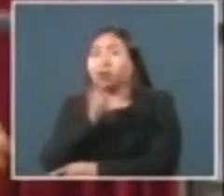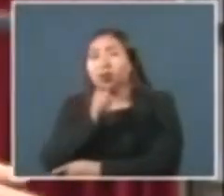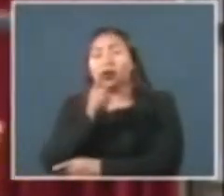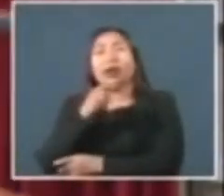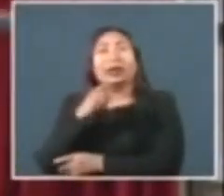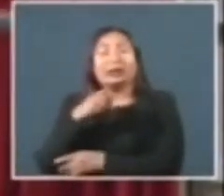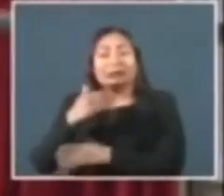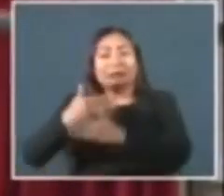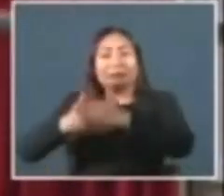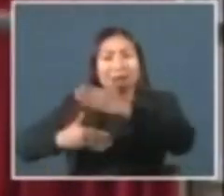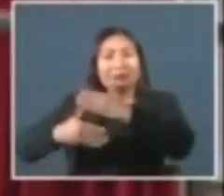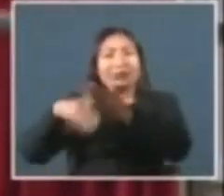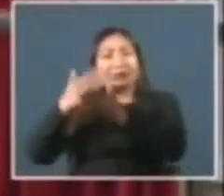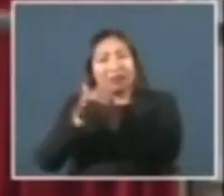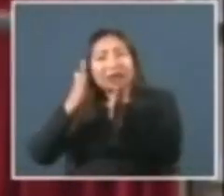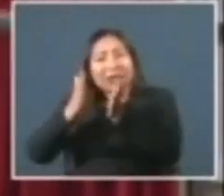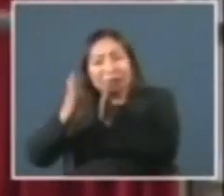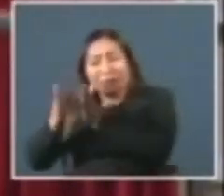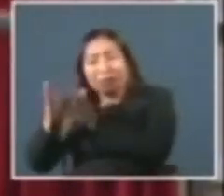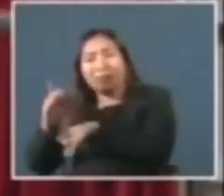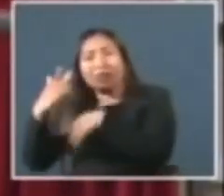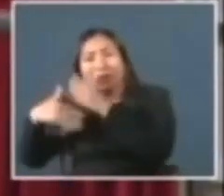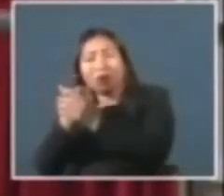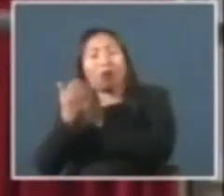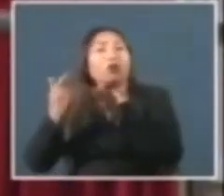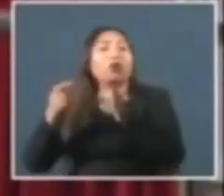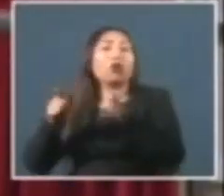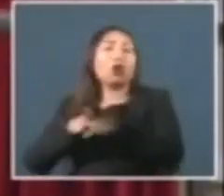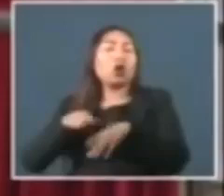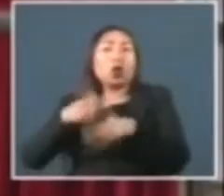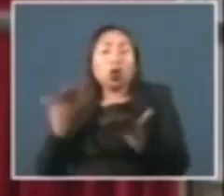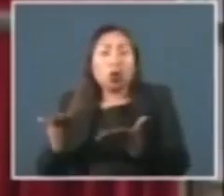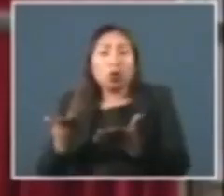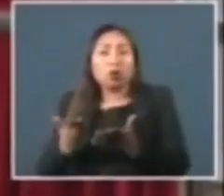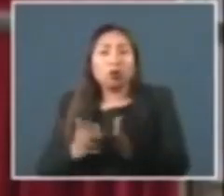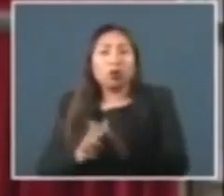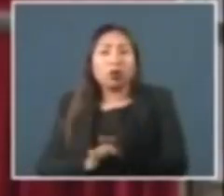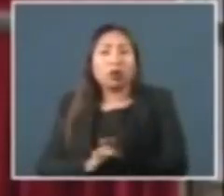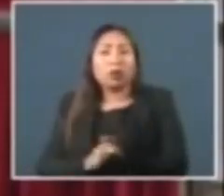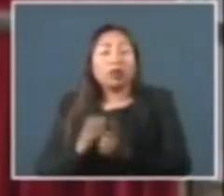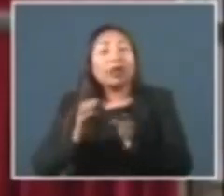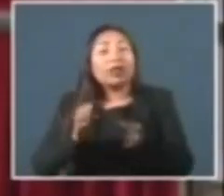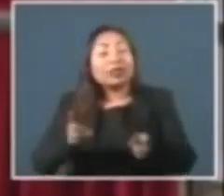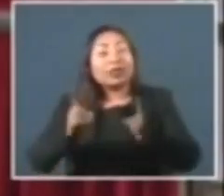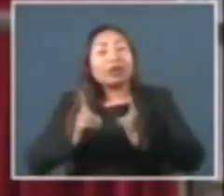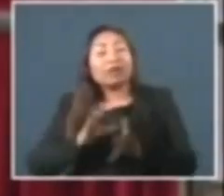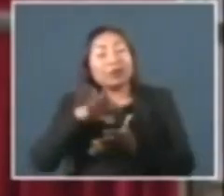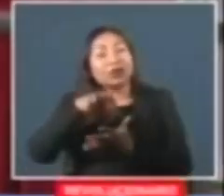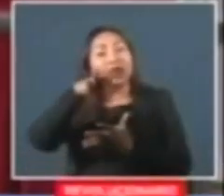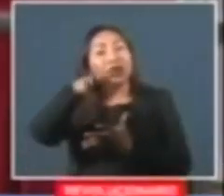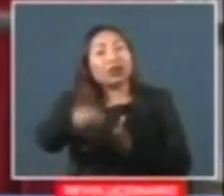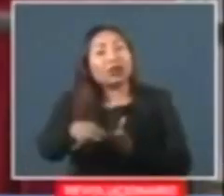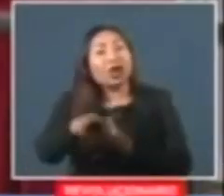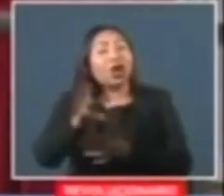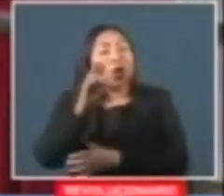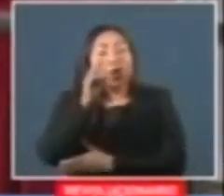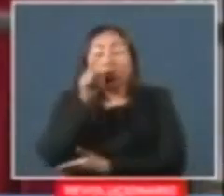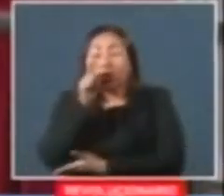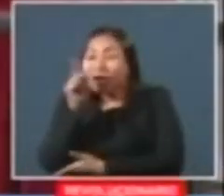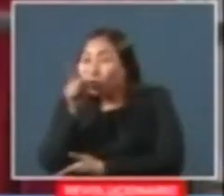procesos habían tramitado en la Defensoría del Pueblo y a los cuales usted no le dio respuesta.